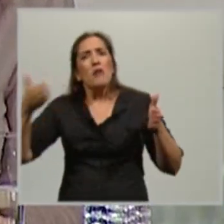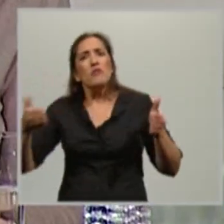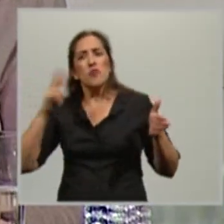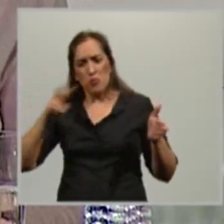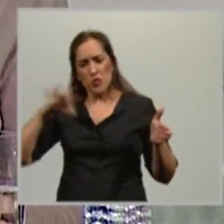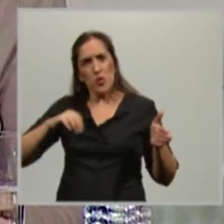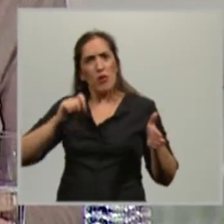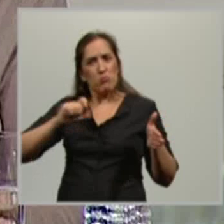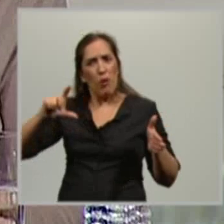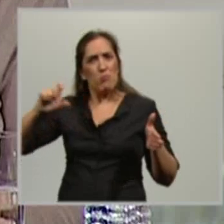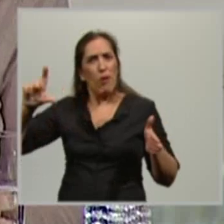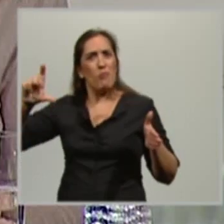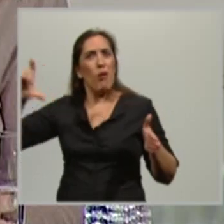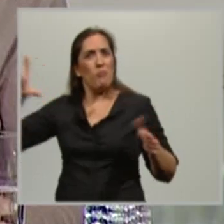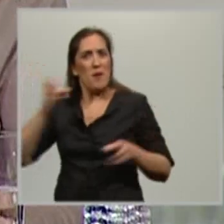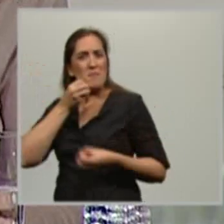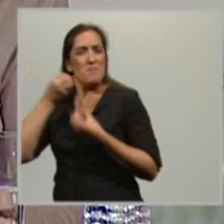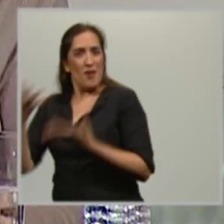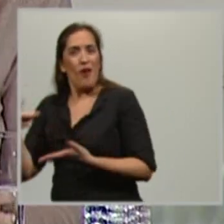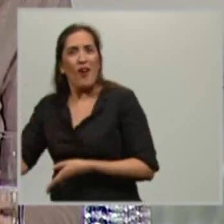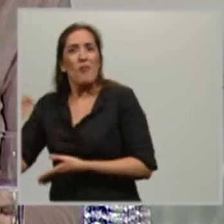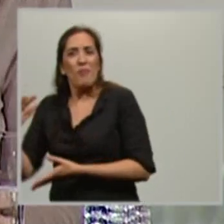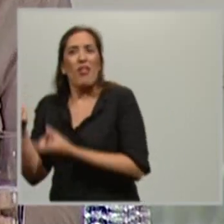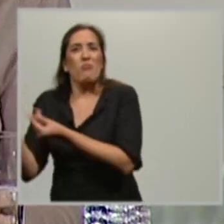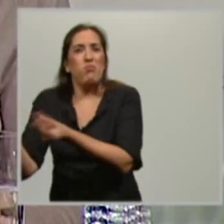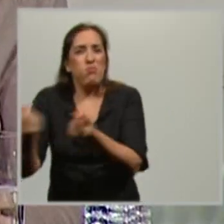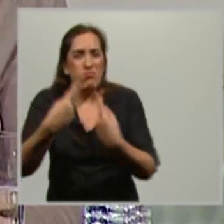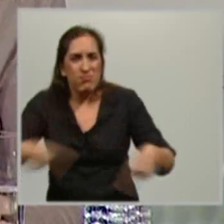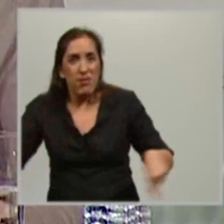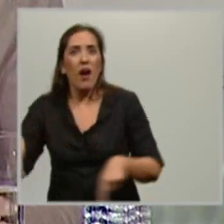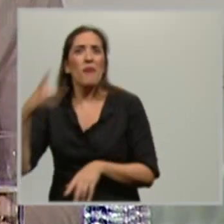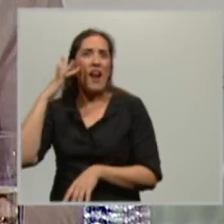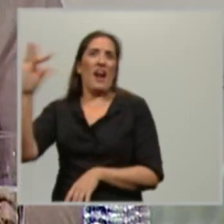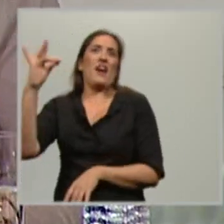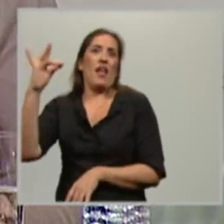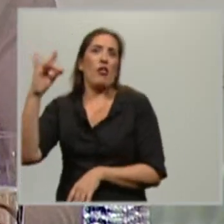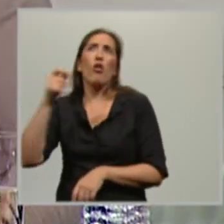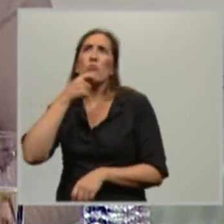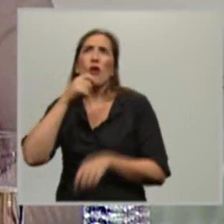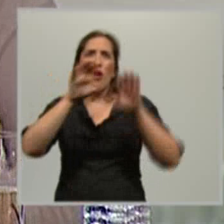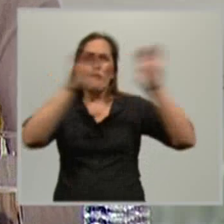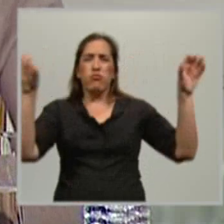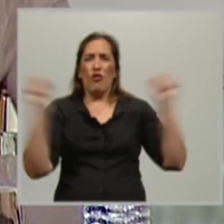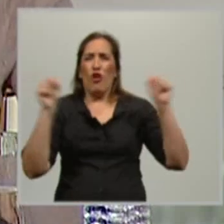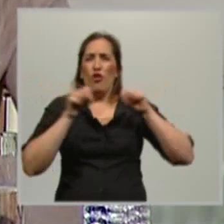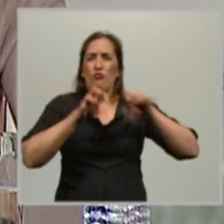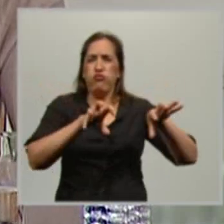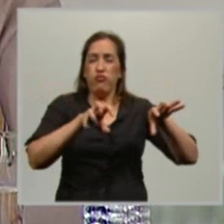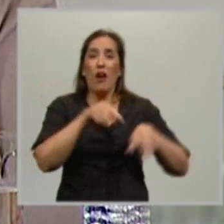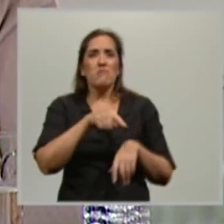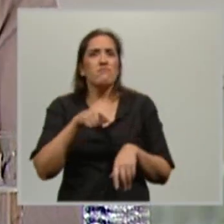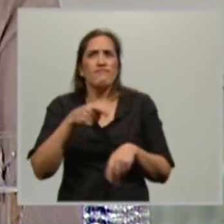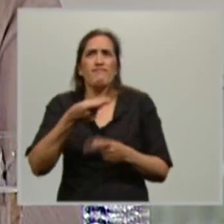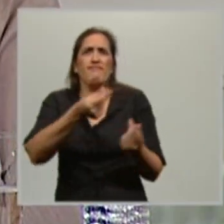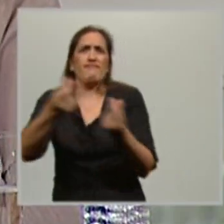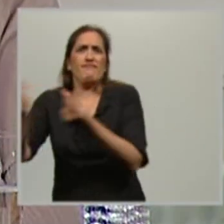sus salarios. Por eso el nivel de consumo récord en materia de aire acondicionado. Yo voy a contar algo que por ahí mi hermana se enoja,